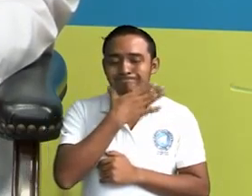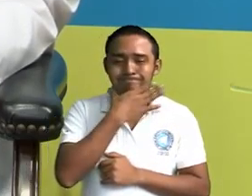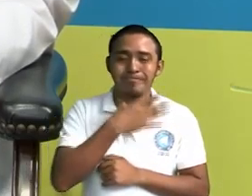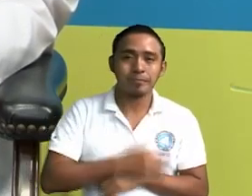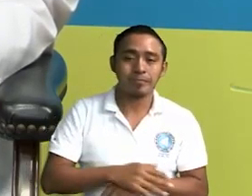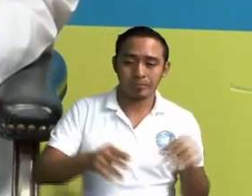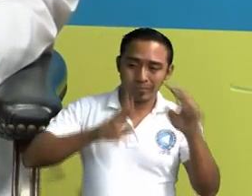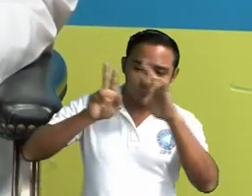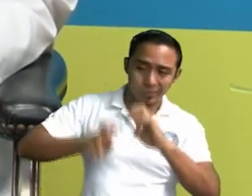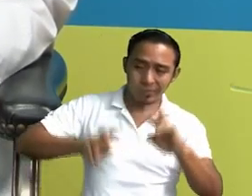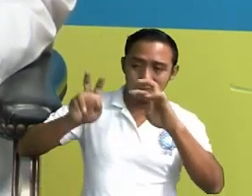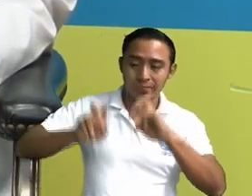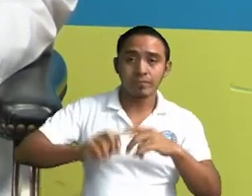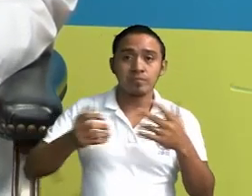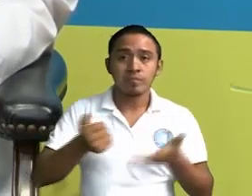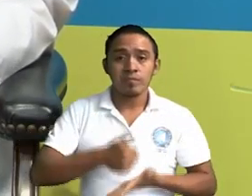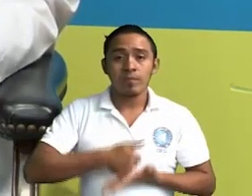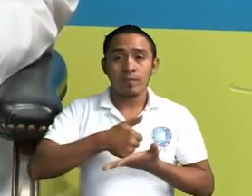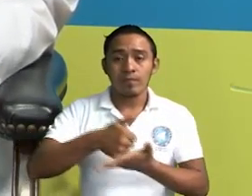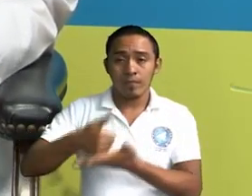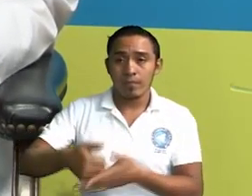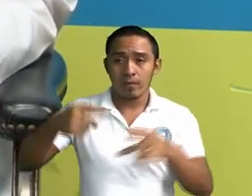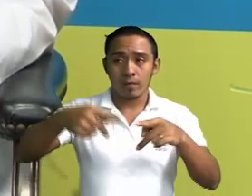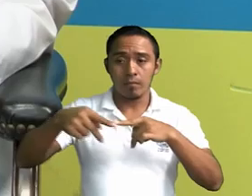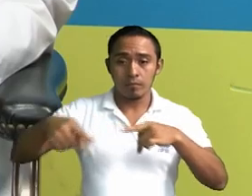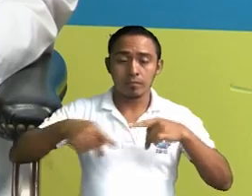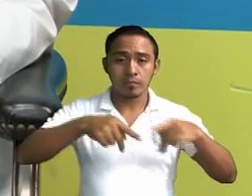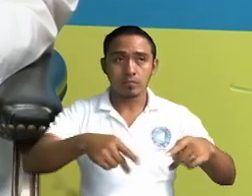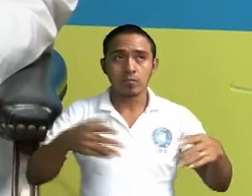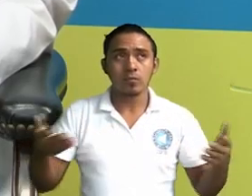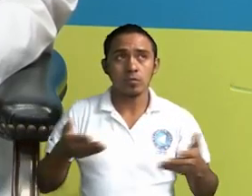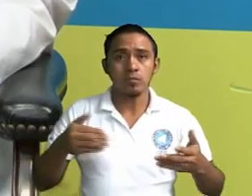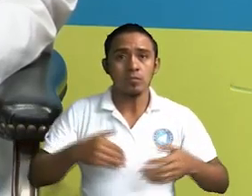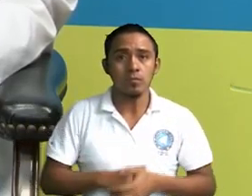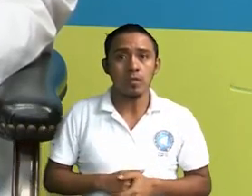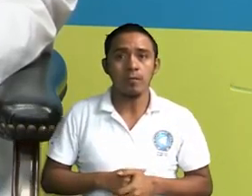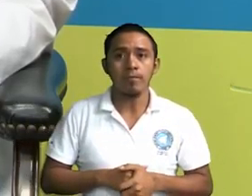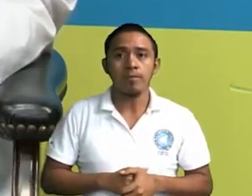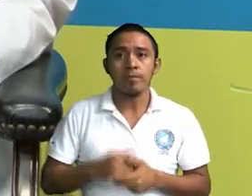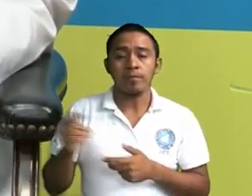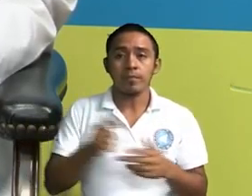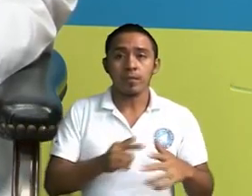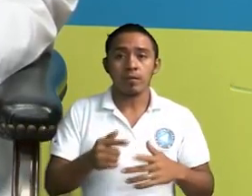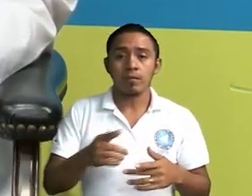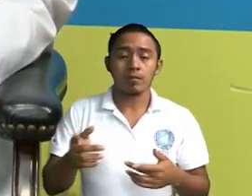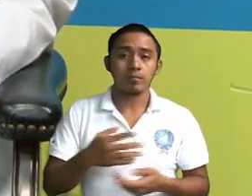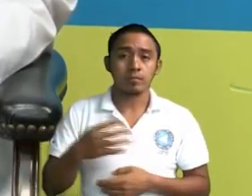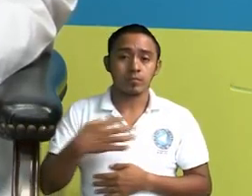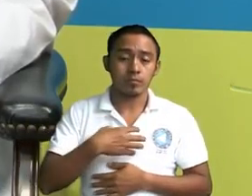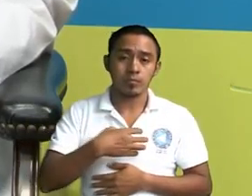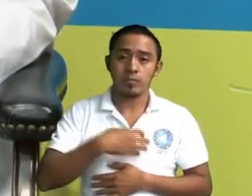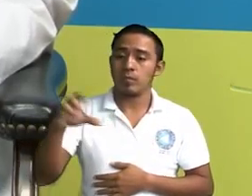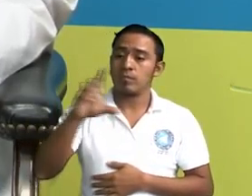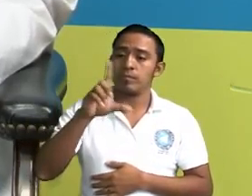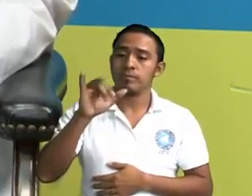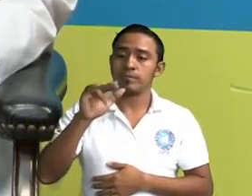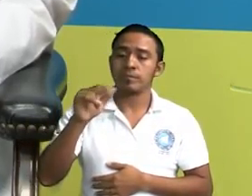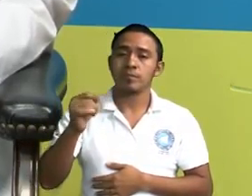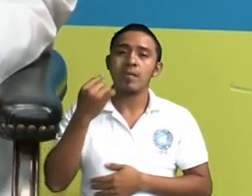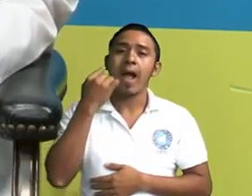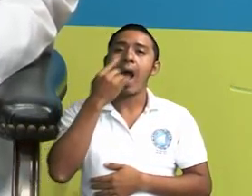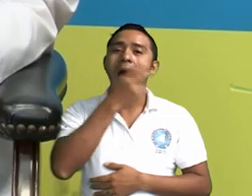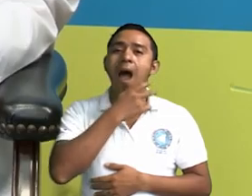diagnóstico incluso ayudamos a los pacientes a través de su examen clínico a hacer el diagnóstico en la cavidad bucal